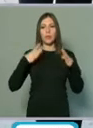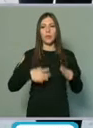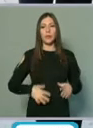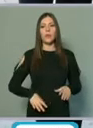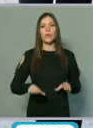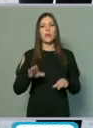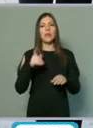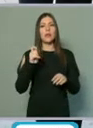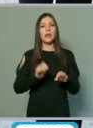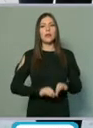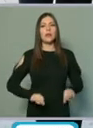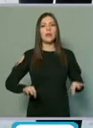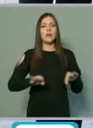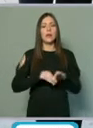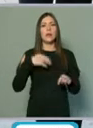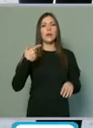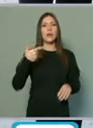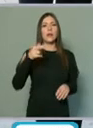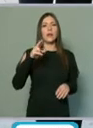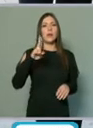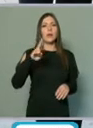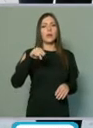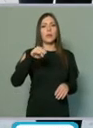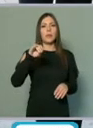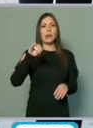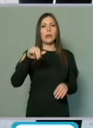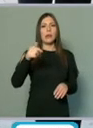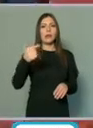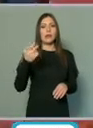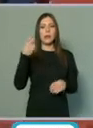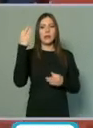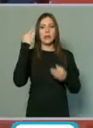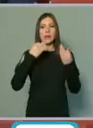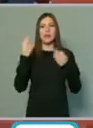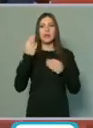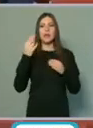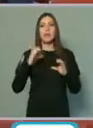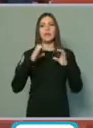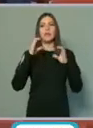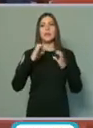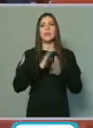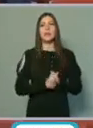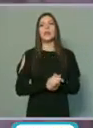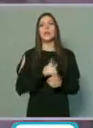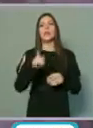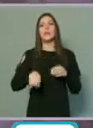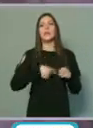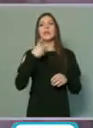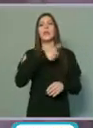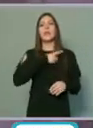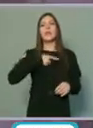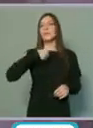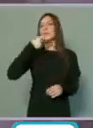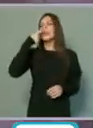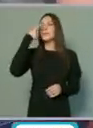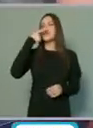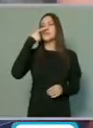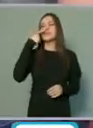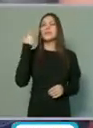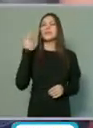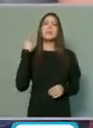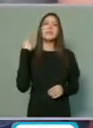como más básico que se le llama el grooming. El grooming es, pues, evidentemente cuidar que huelas rico, cuidar que tu pelo esté